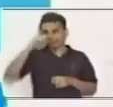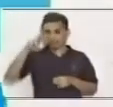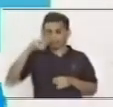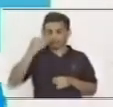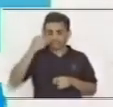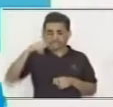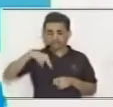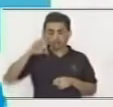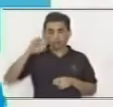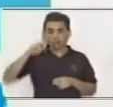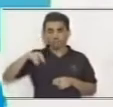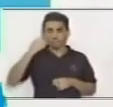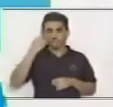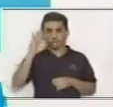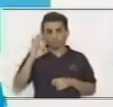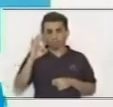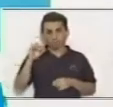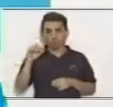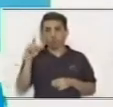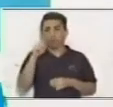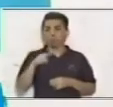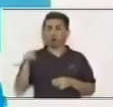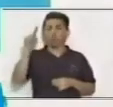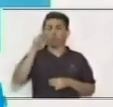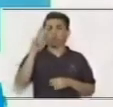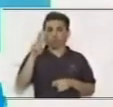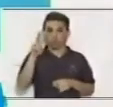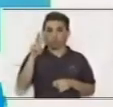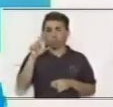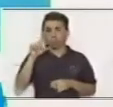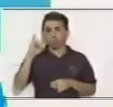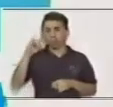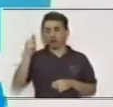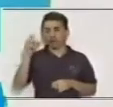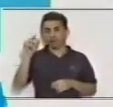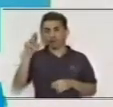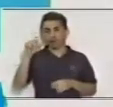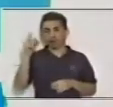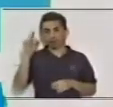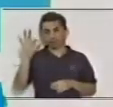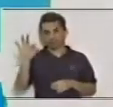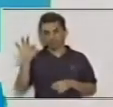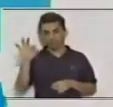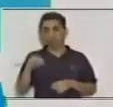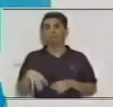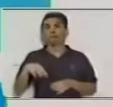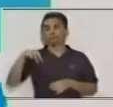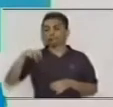trinomio cuadrado perfecto. ¿Se recuerda que lo explicamos con las siglas?